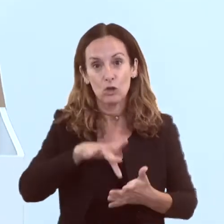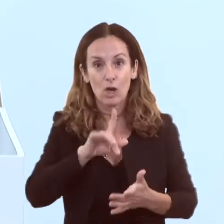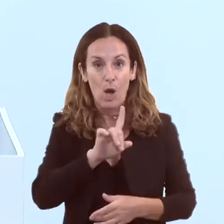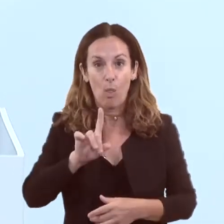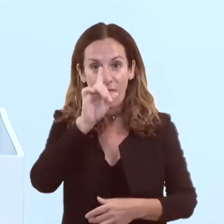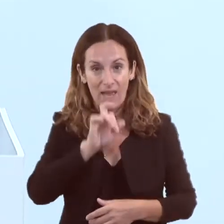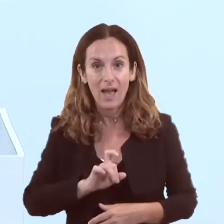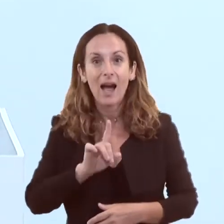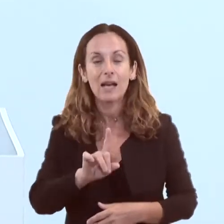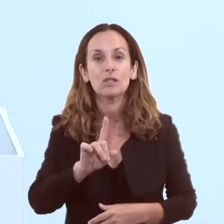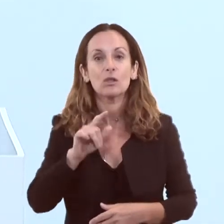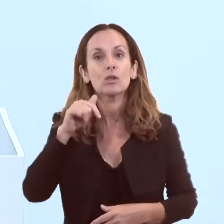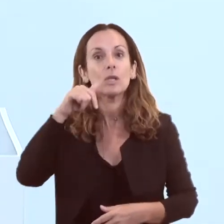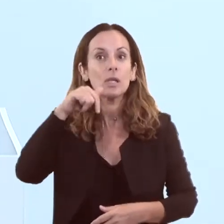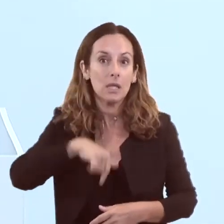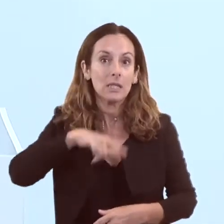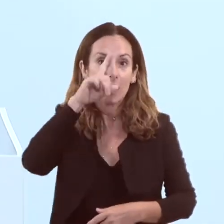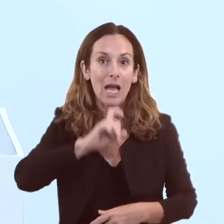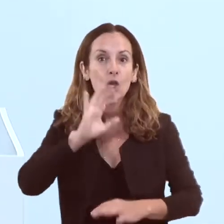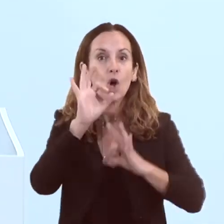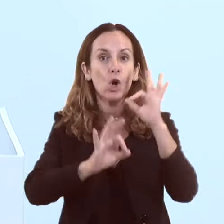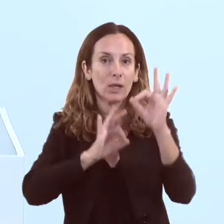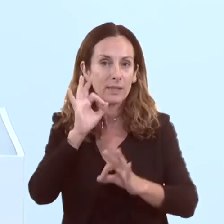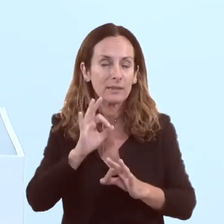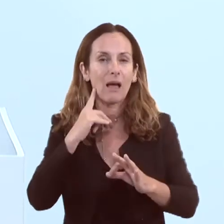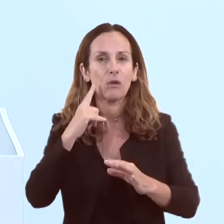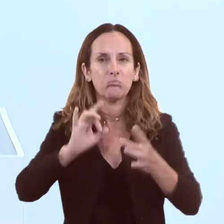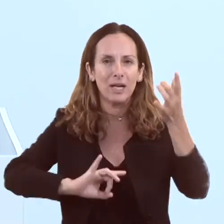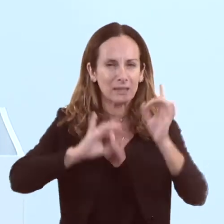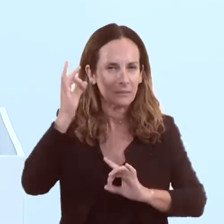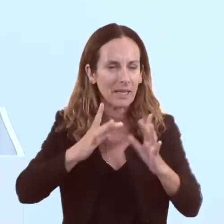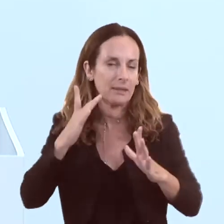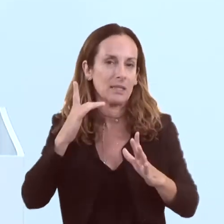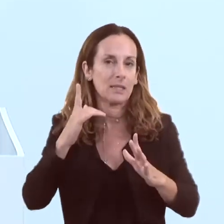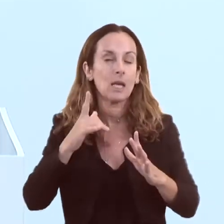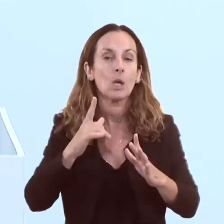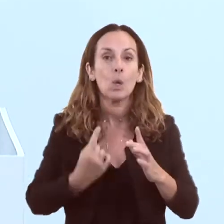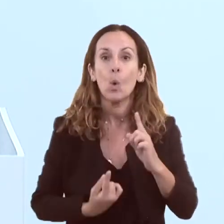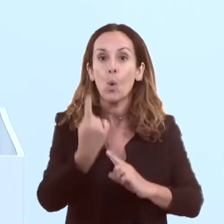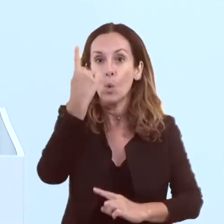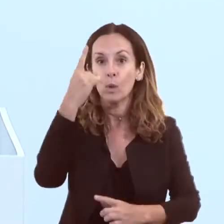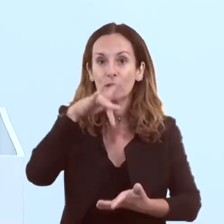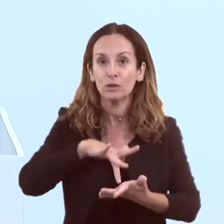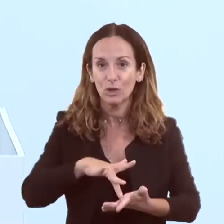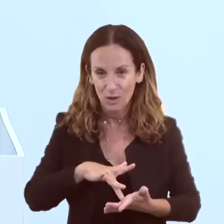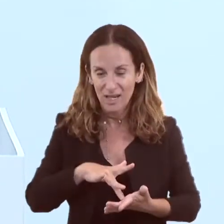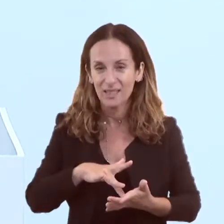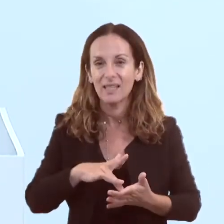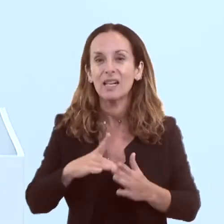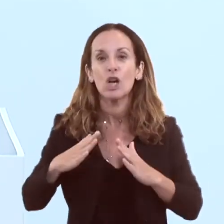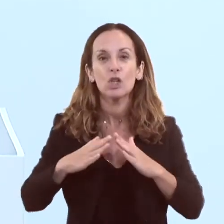van a organizar una serie de actas de actividad una de ellas vas a un consartadas